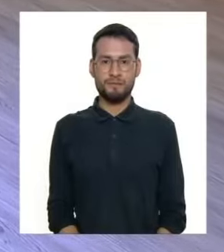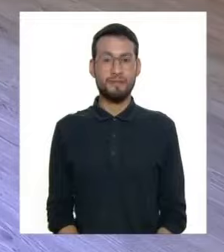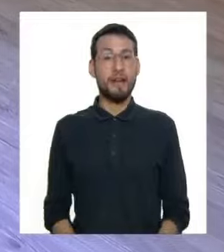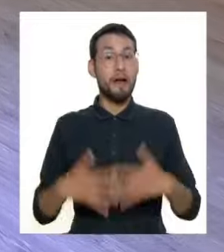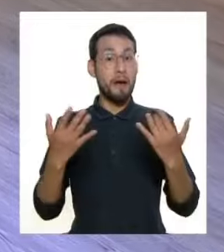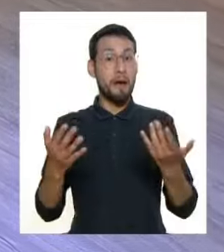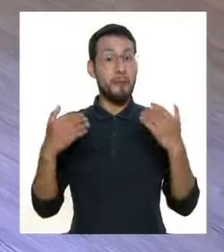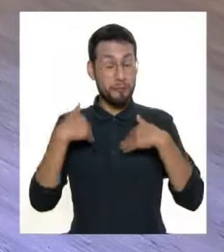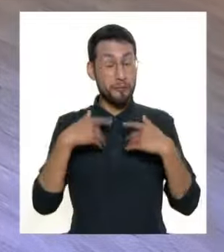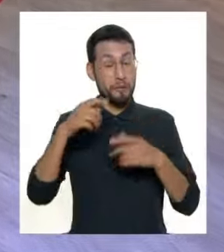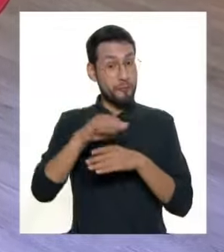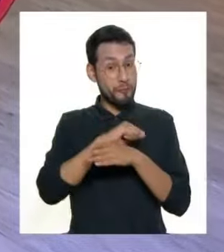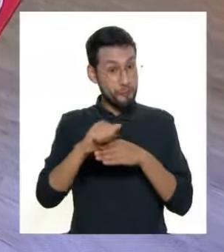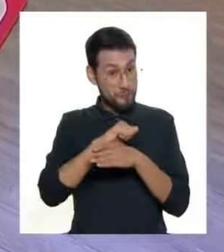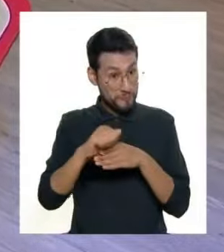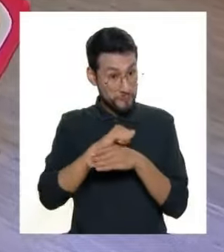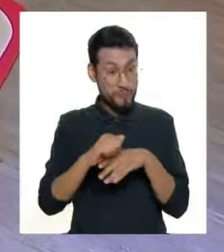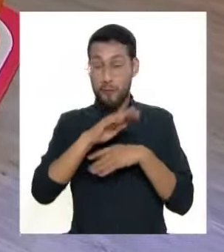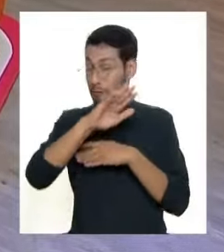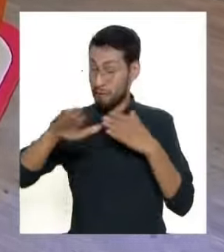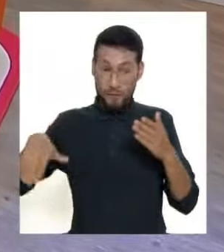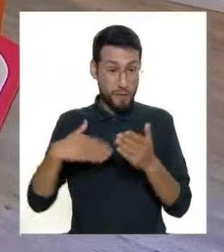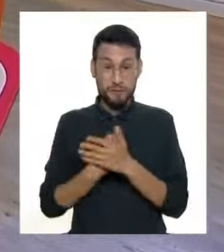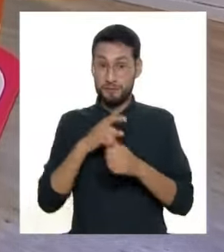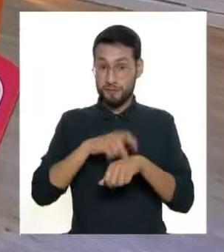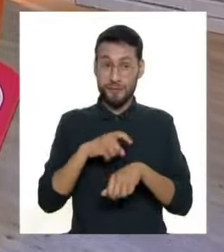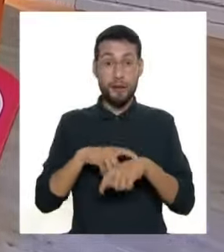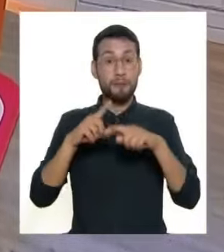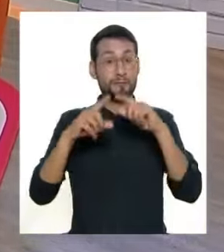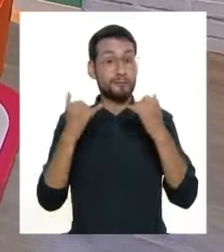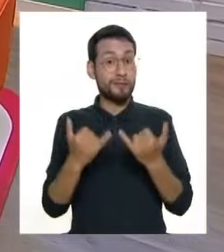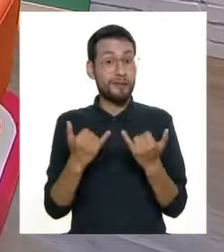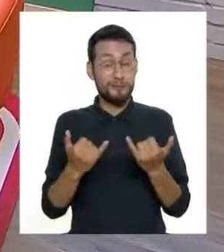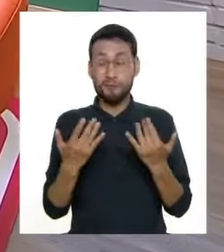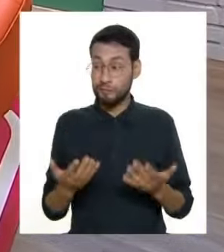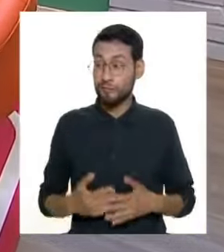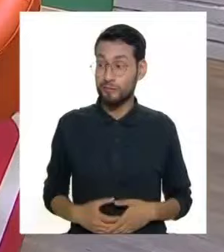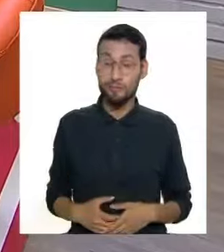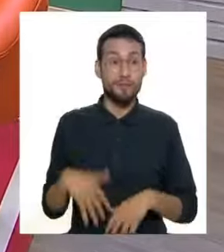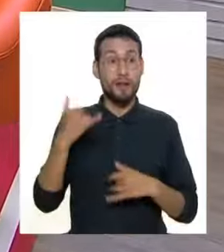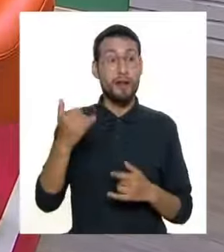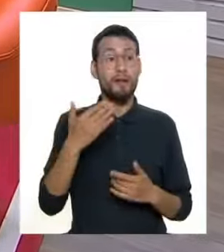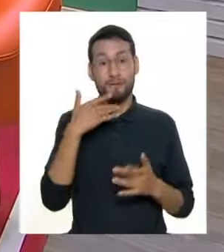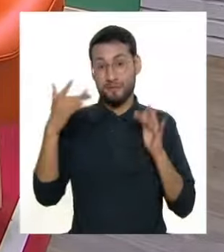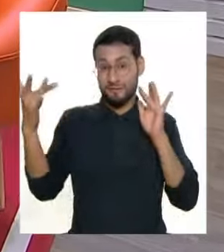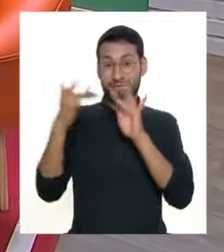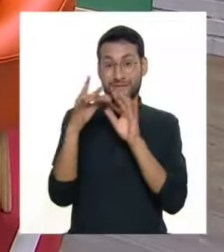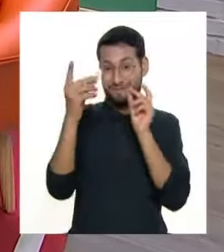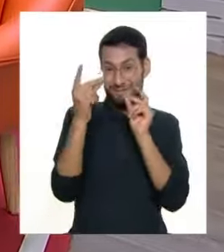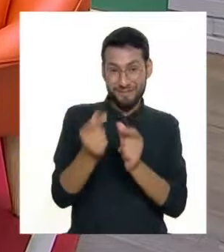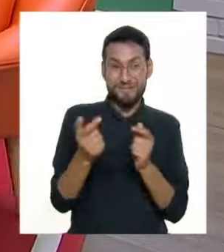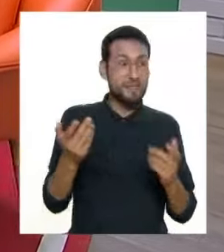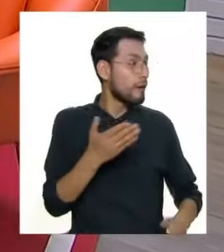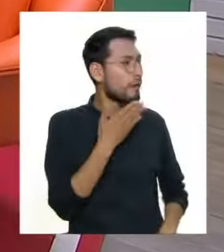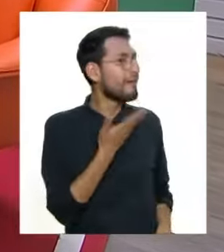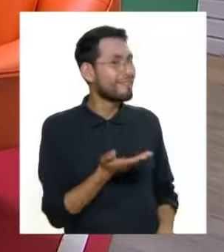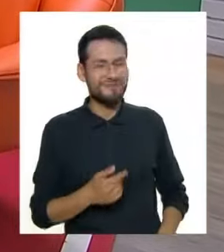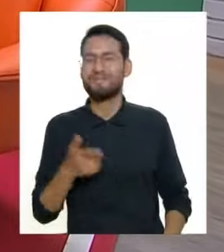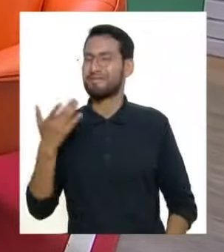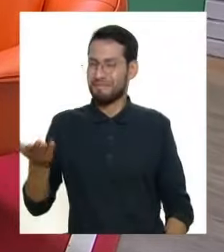Valores que tenemos que poner en práctica en todo momento. Pero ahora, mi querida Uchi, nos vamos a enlazar rápidamente. ¿Con quién? Con